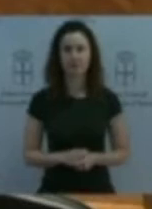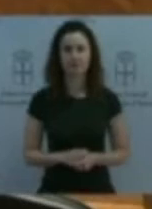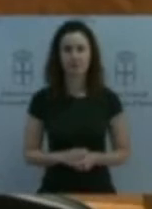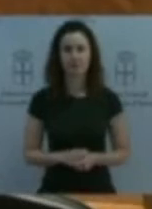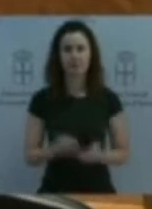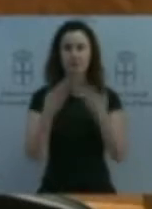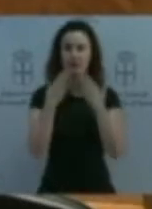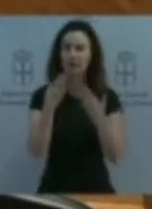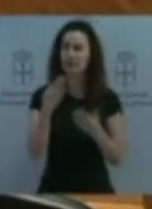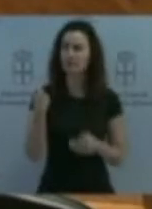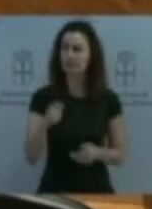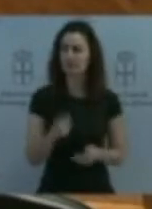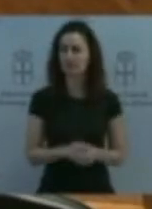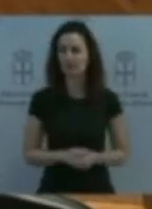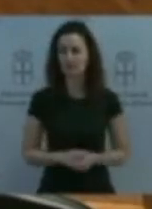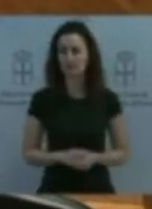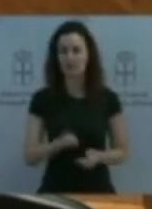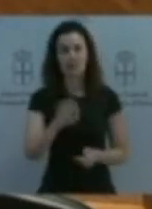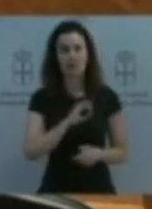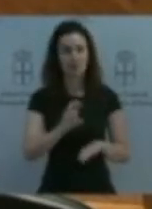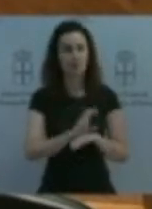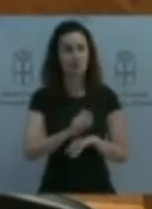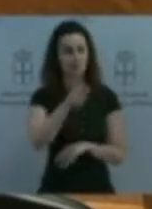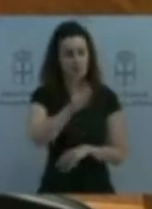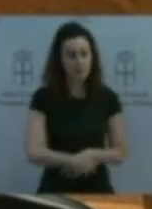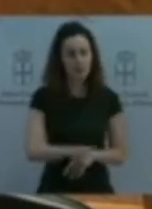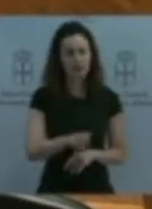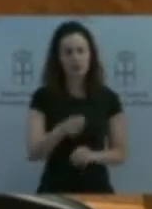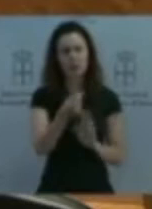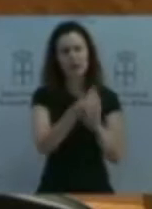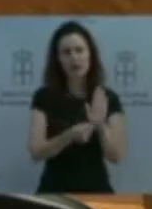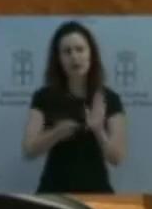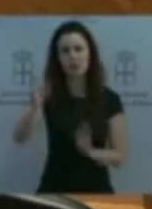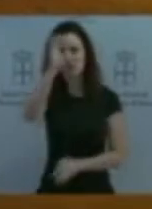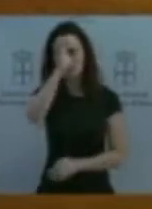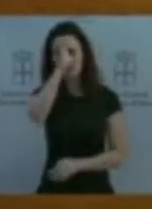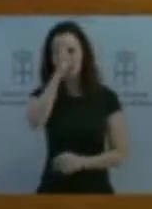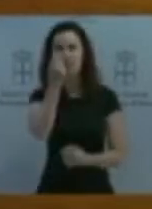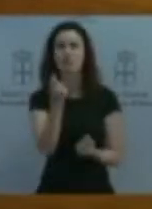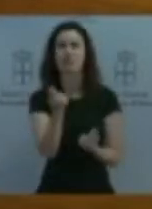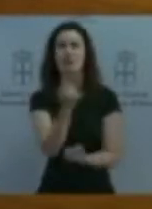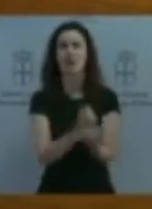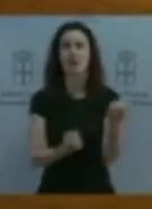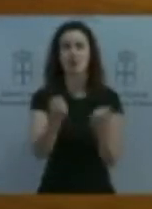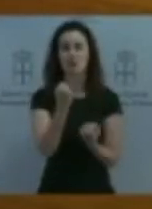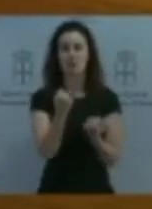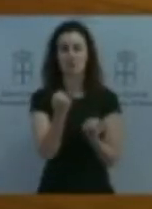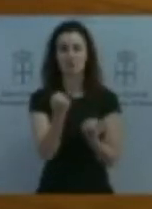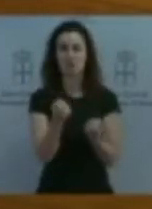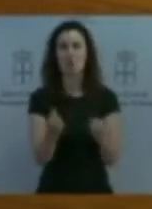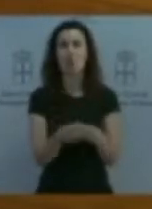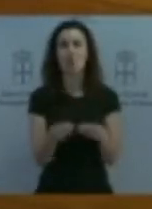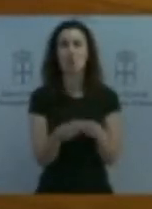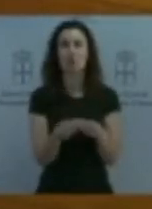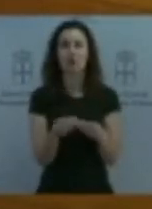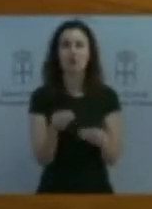Señor consejero, ¿qué criterios científicos y económicos se están utilizando para permitir el arranque del